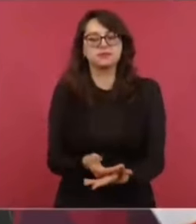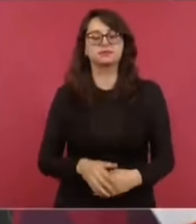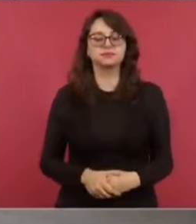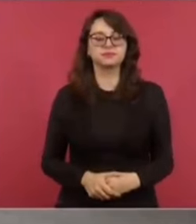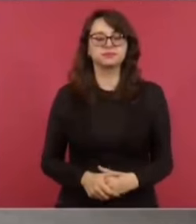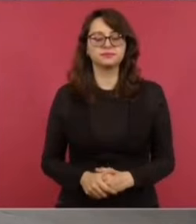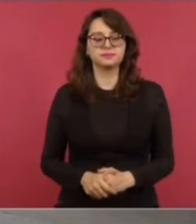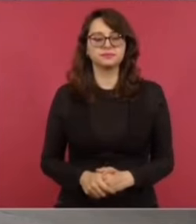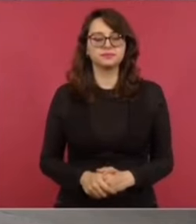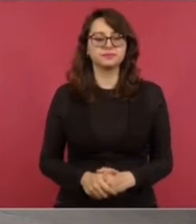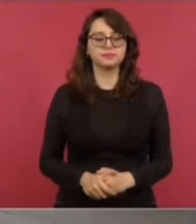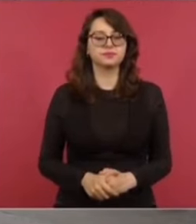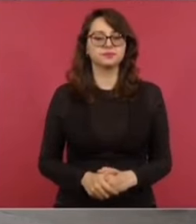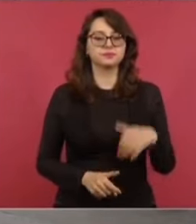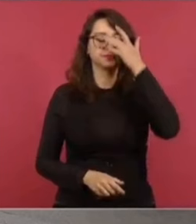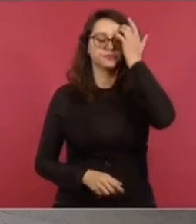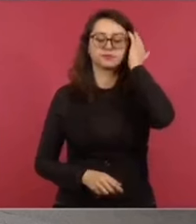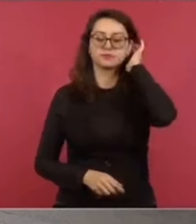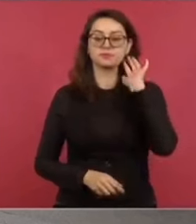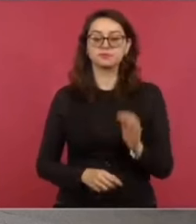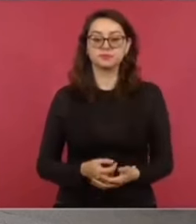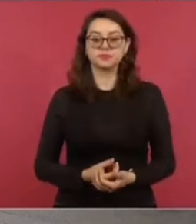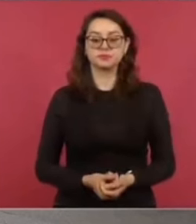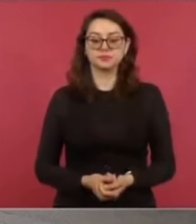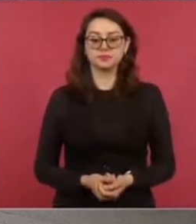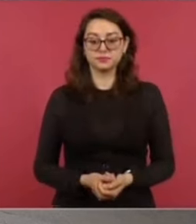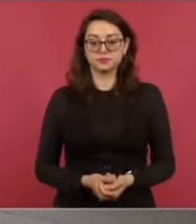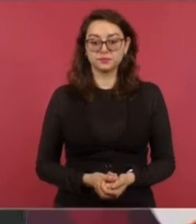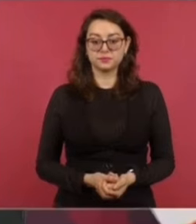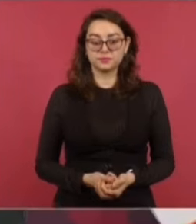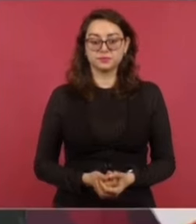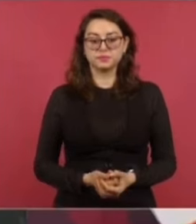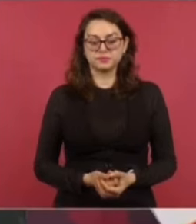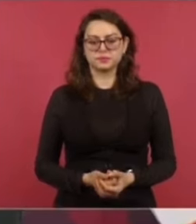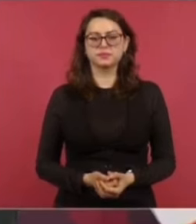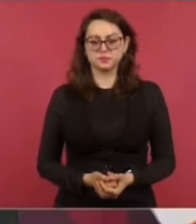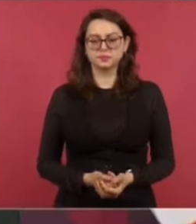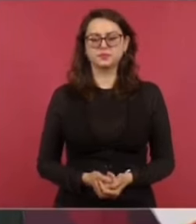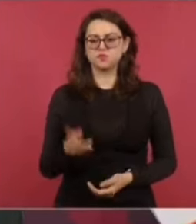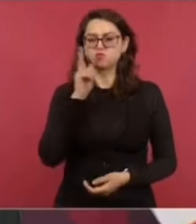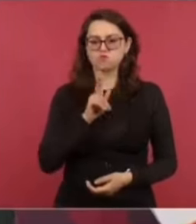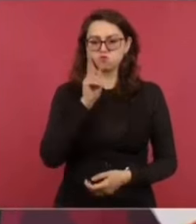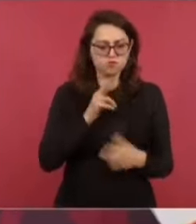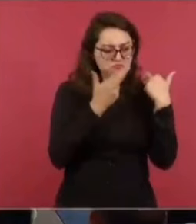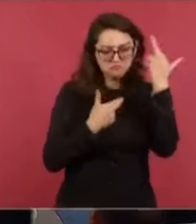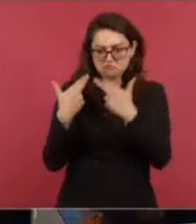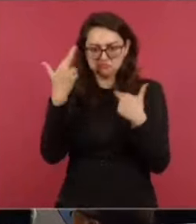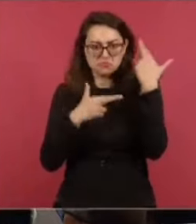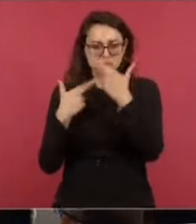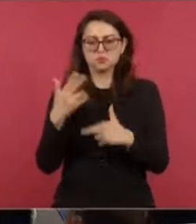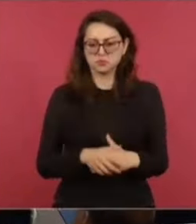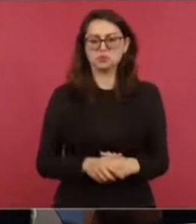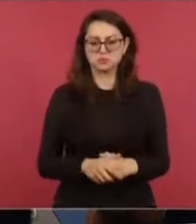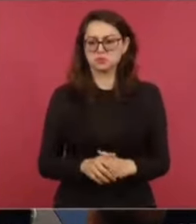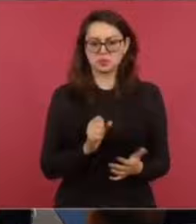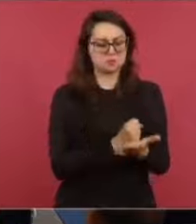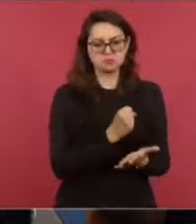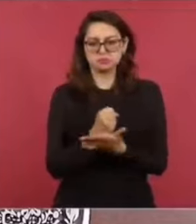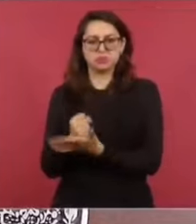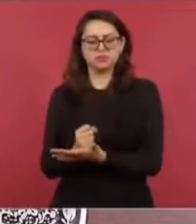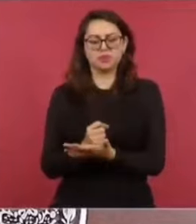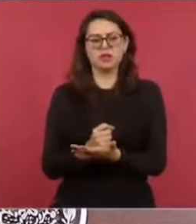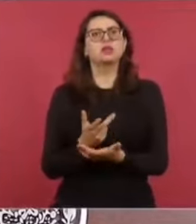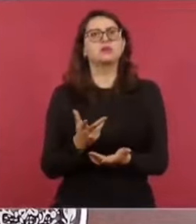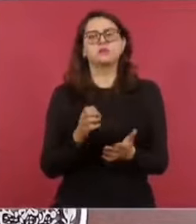que esas vacunas ya pueden ser comercializadas en el sector privado en esta misma temporada? Sí, están haciendo las pruebas, ya están por entregar unas autorizaciones, ya Pfizer